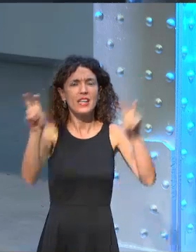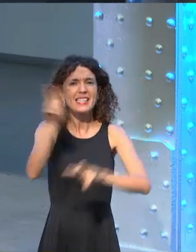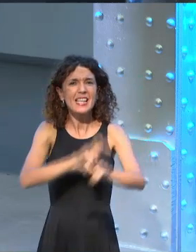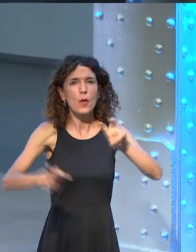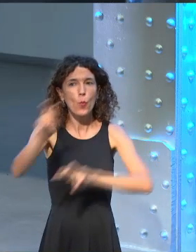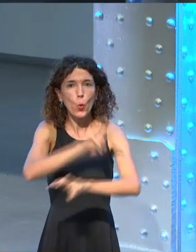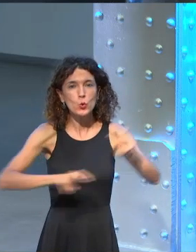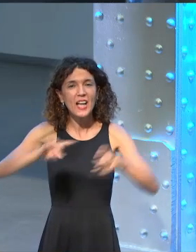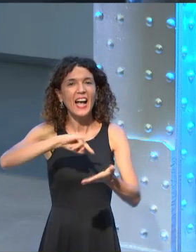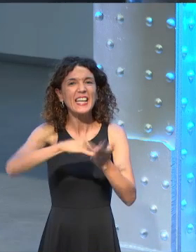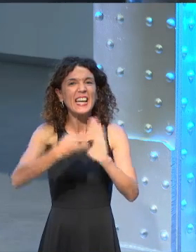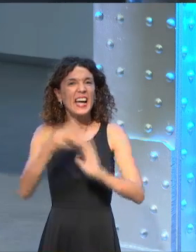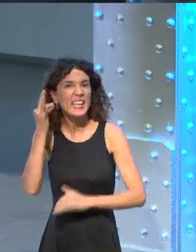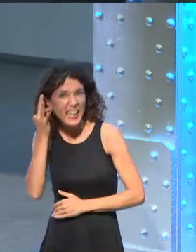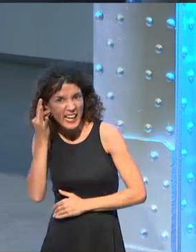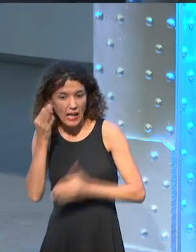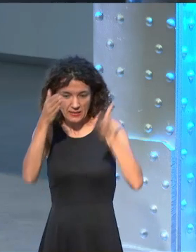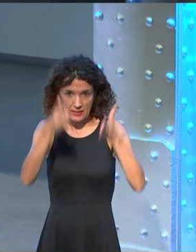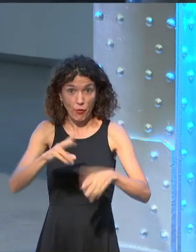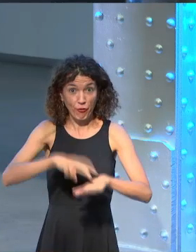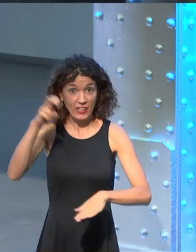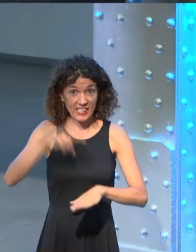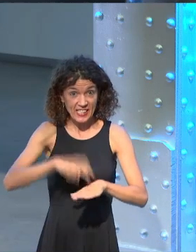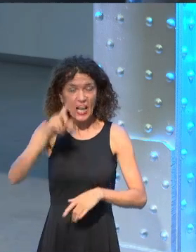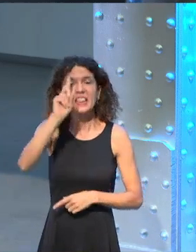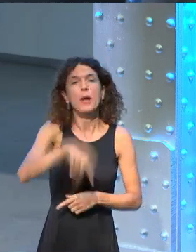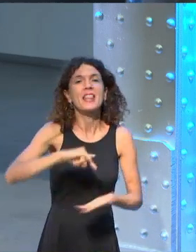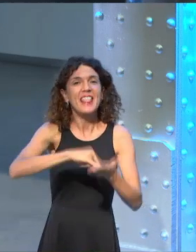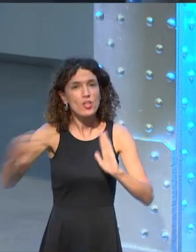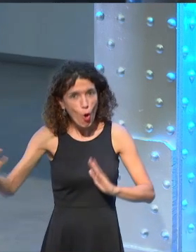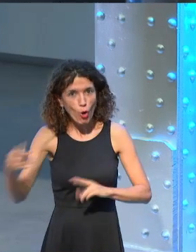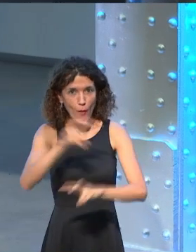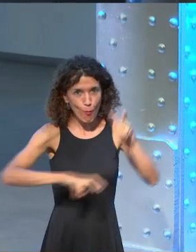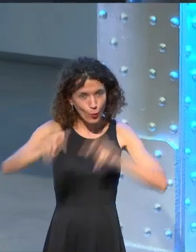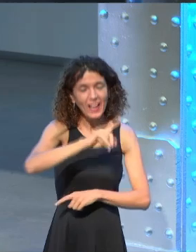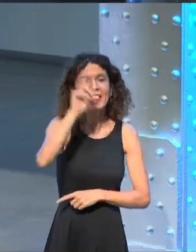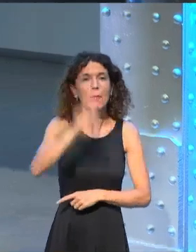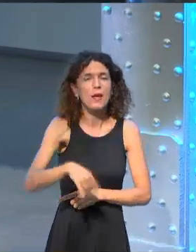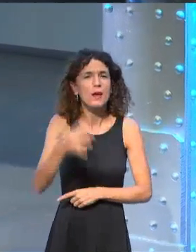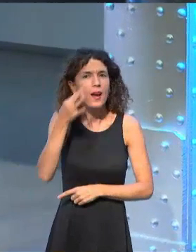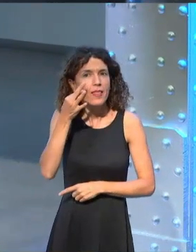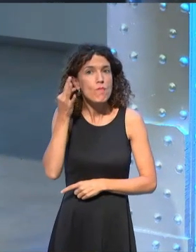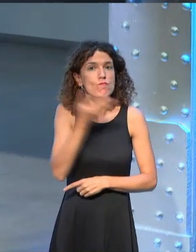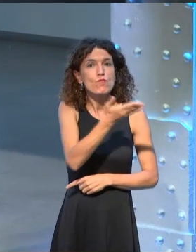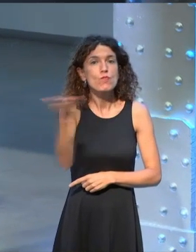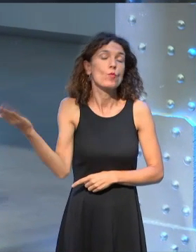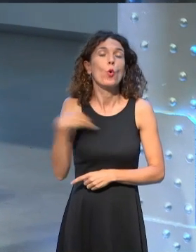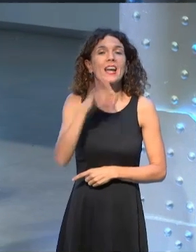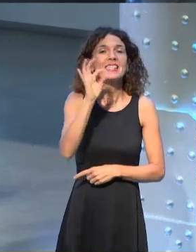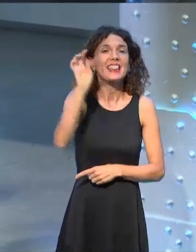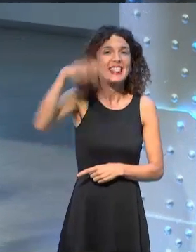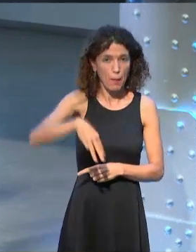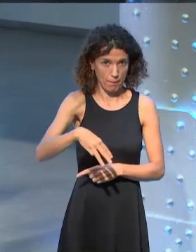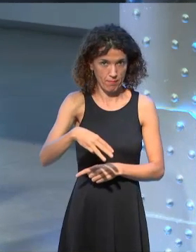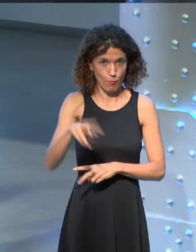buscan ingenieras, físicas, se buscan tecnólogas, se buscan en realidad mujeres STEM, que como quizá ya